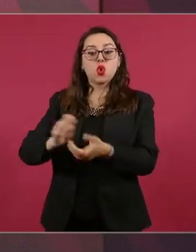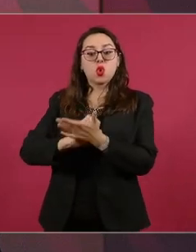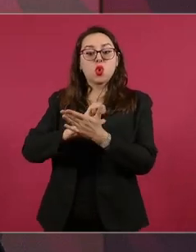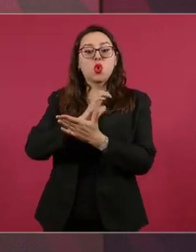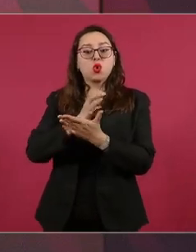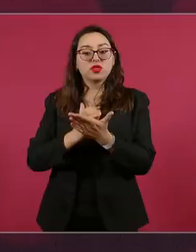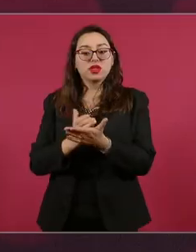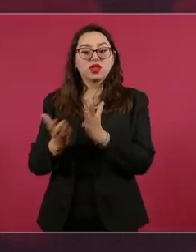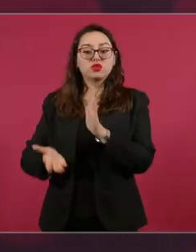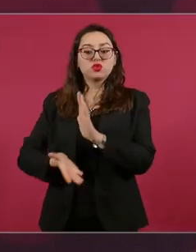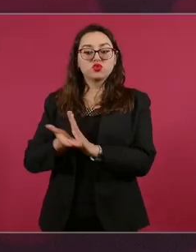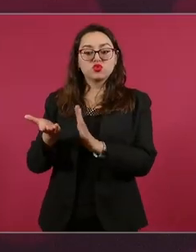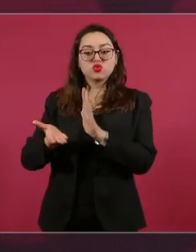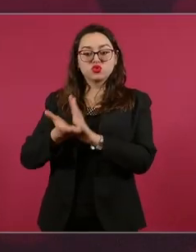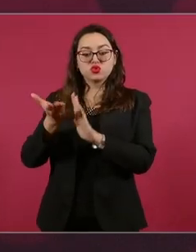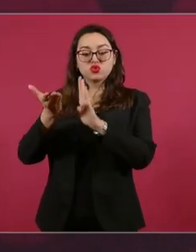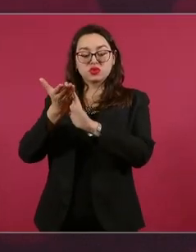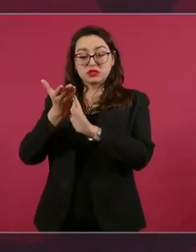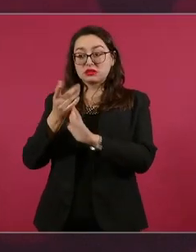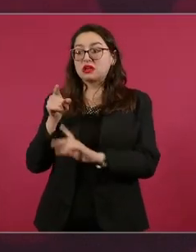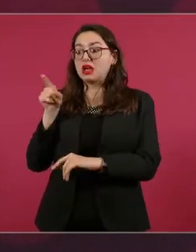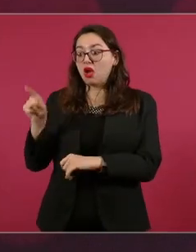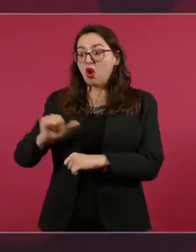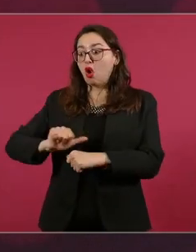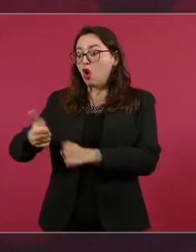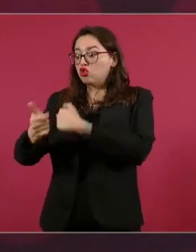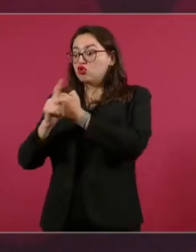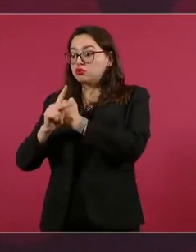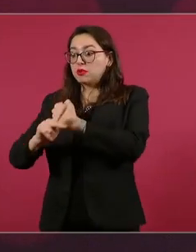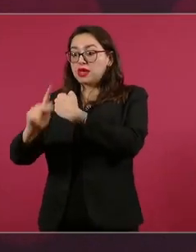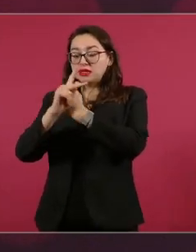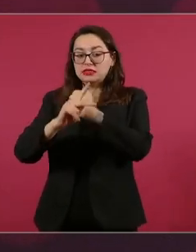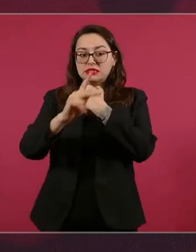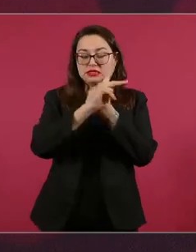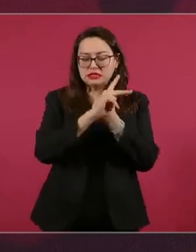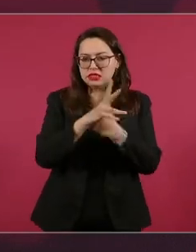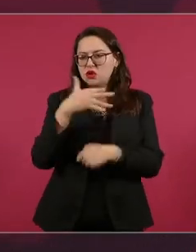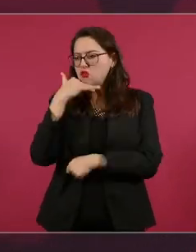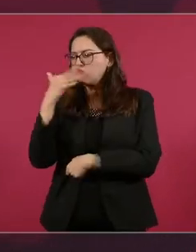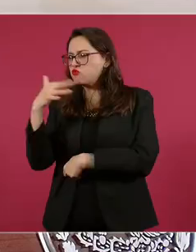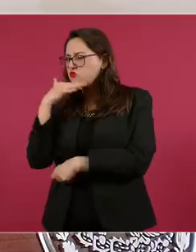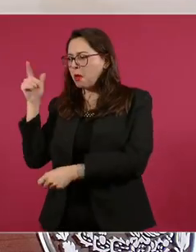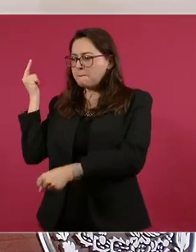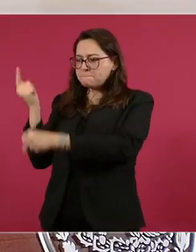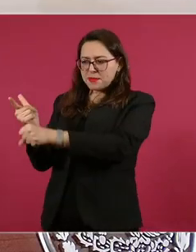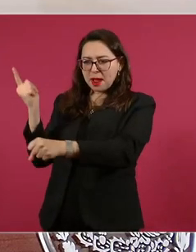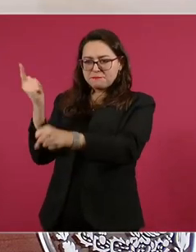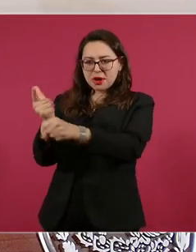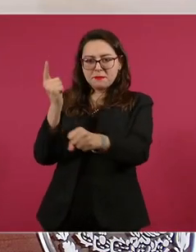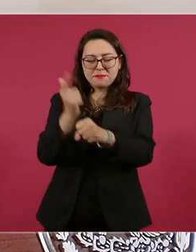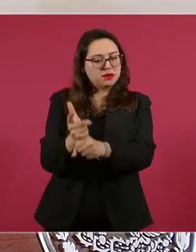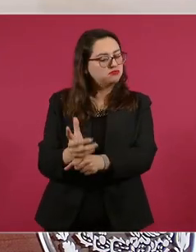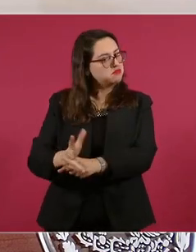y empiezan a meter a la cárcel hasta presidentes de países.